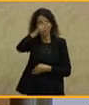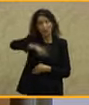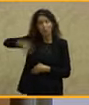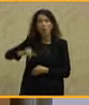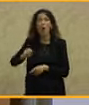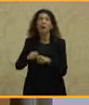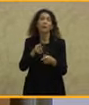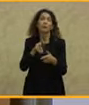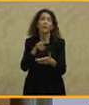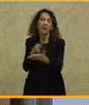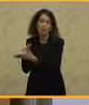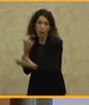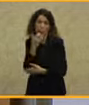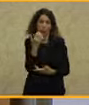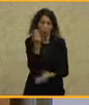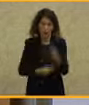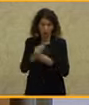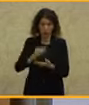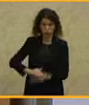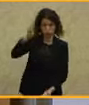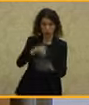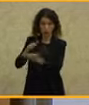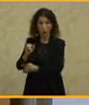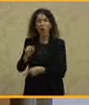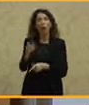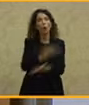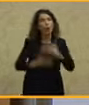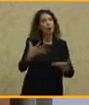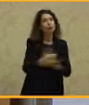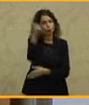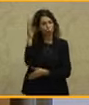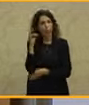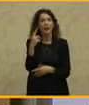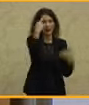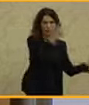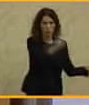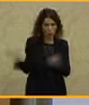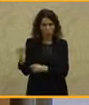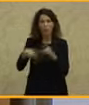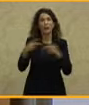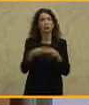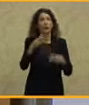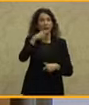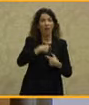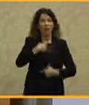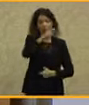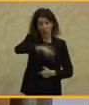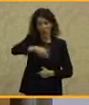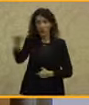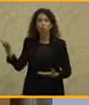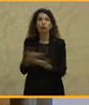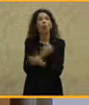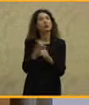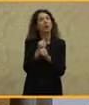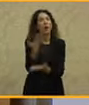tienen limitación desde que nacen. Y por eso tenemos que colaborar todos, instituciones, la sociedad civil, y todos tenemos